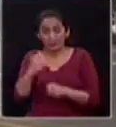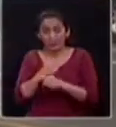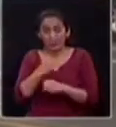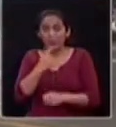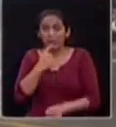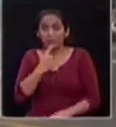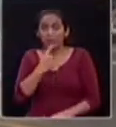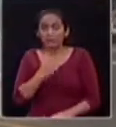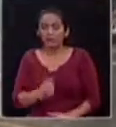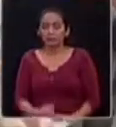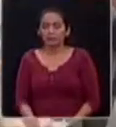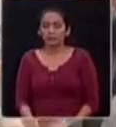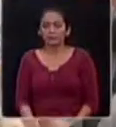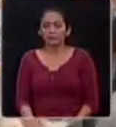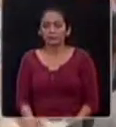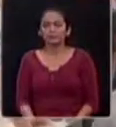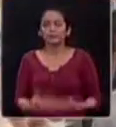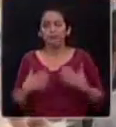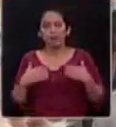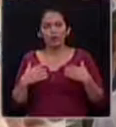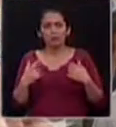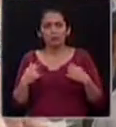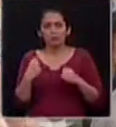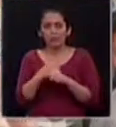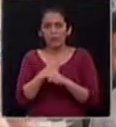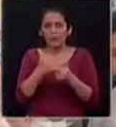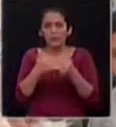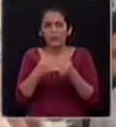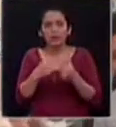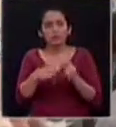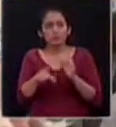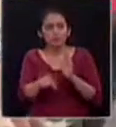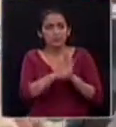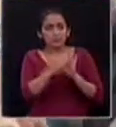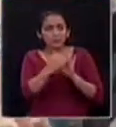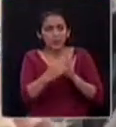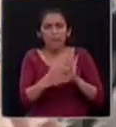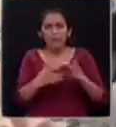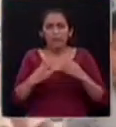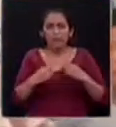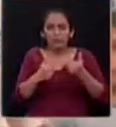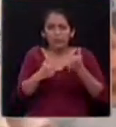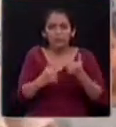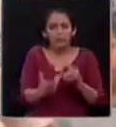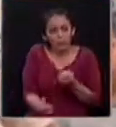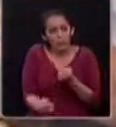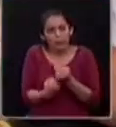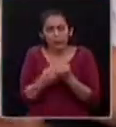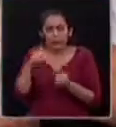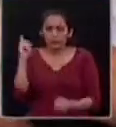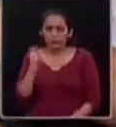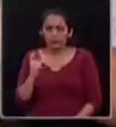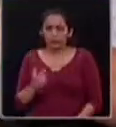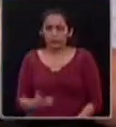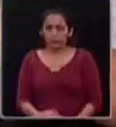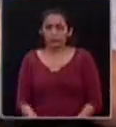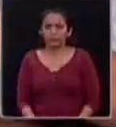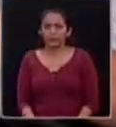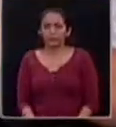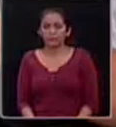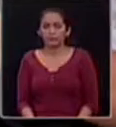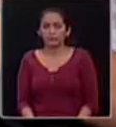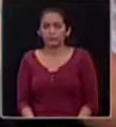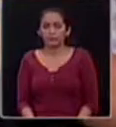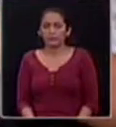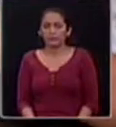homologación de sus unidades. Nosotros queremos cumplir, pero si nosotros queremos cumplir, que nos ayuden también para poder cumplir bien en esto. Está caro, pero también, y